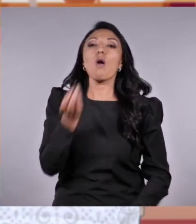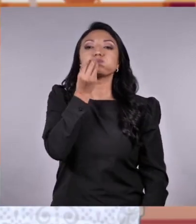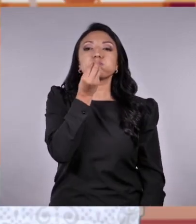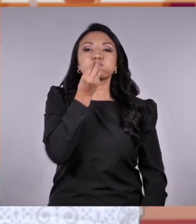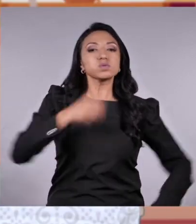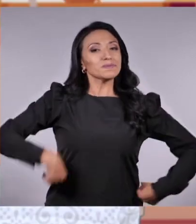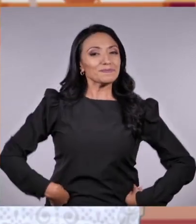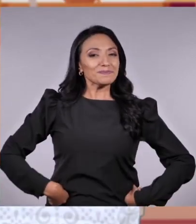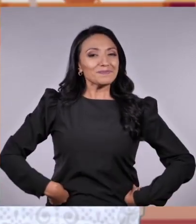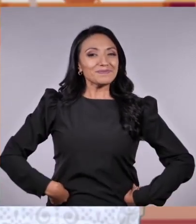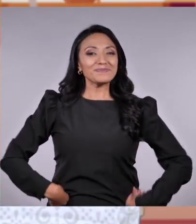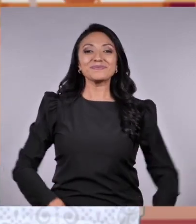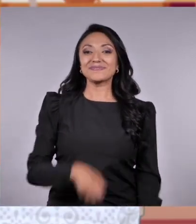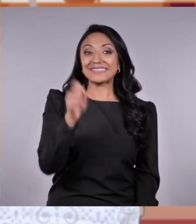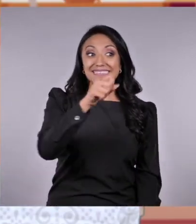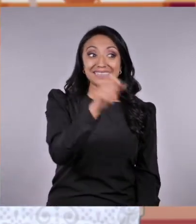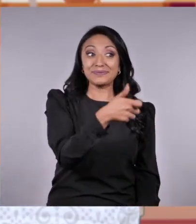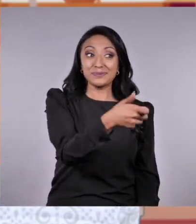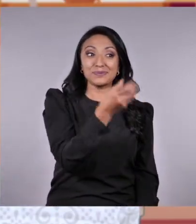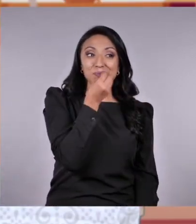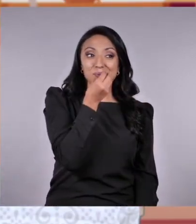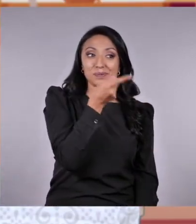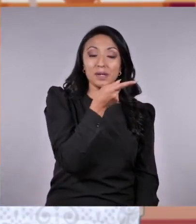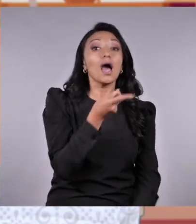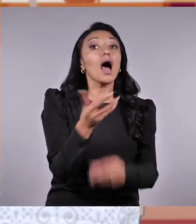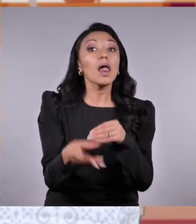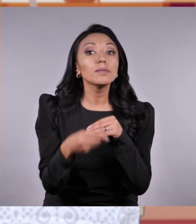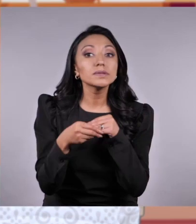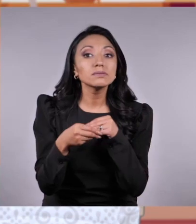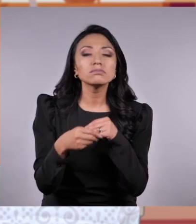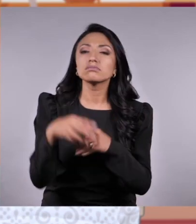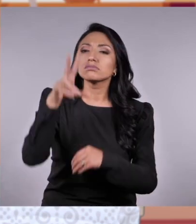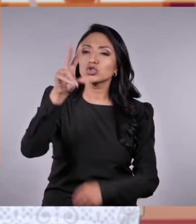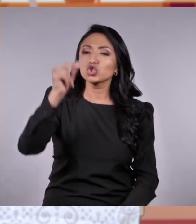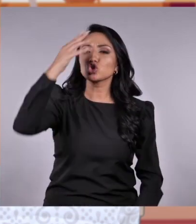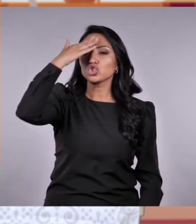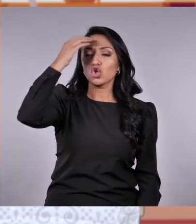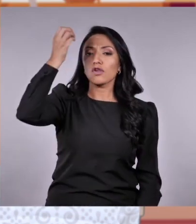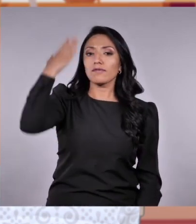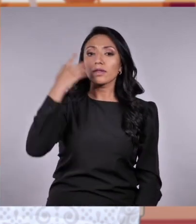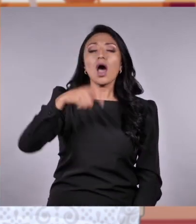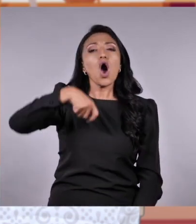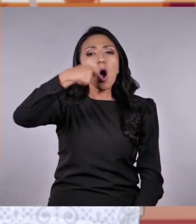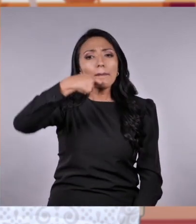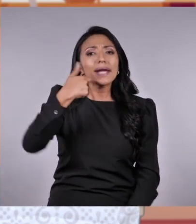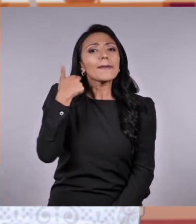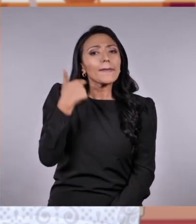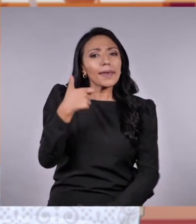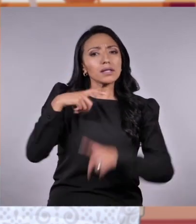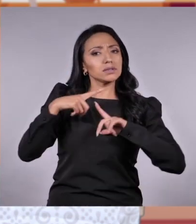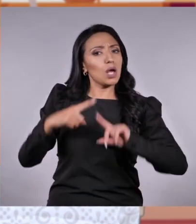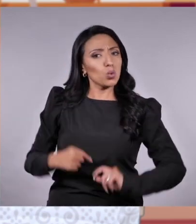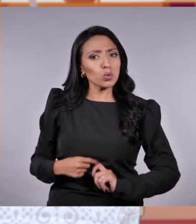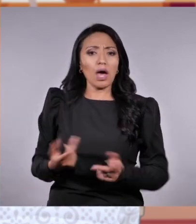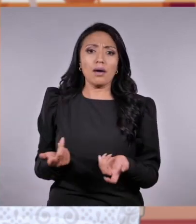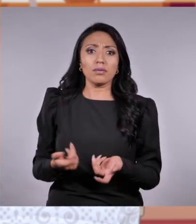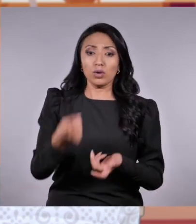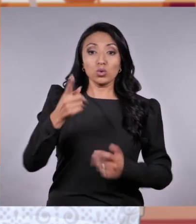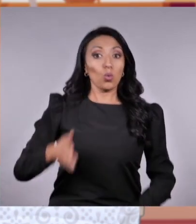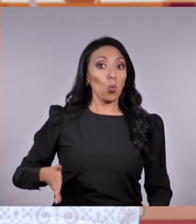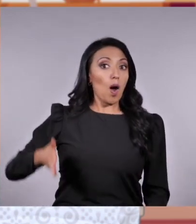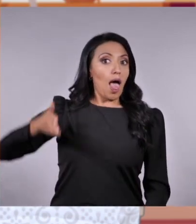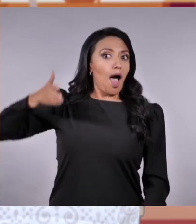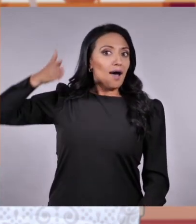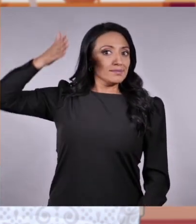¡Comerme! Muy bien. Además, no te olvides de siempre comer sanamente para que seas grande